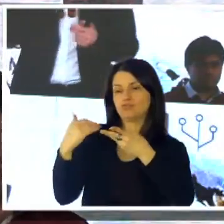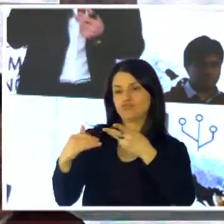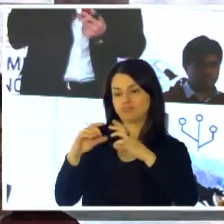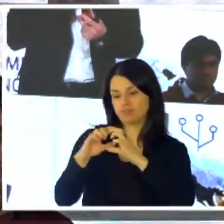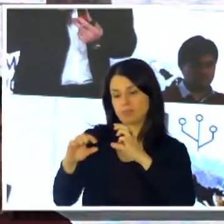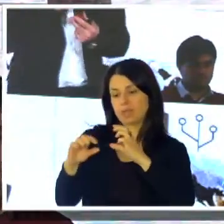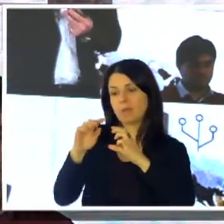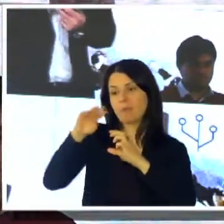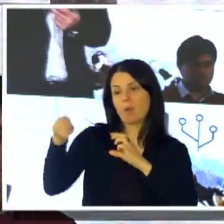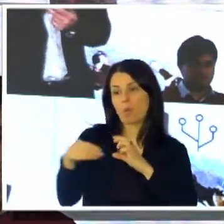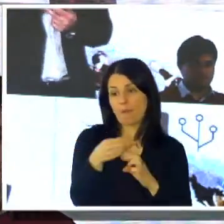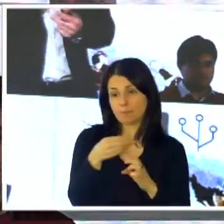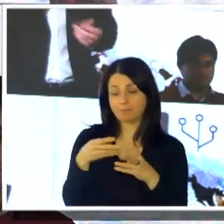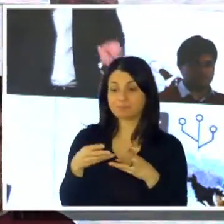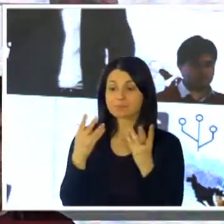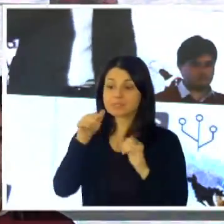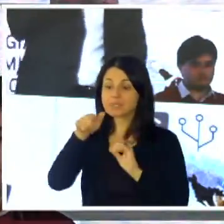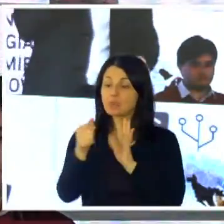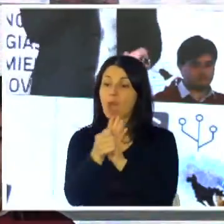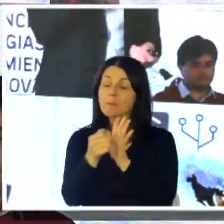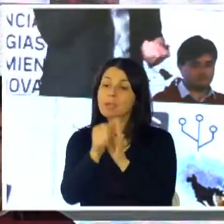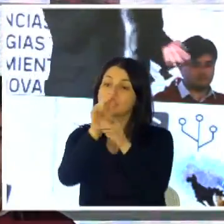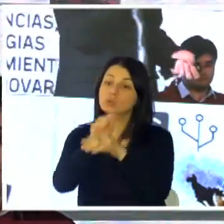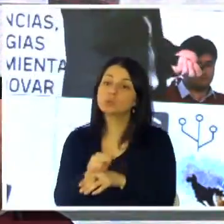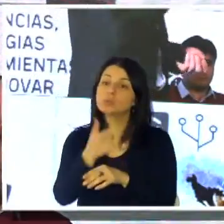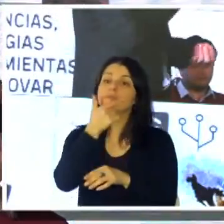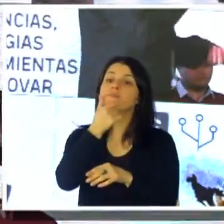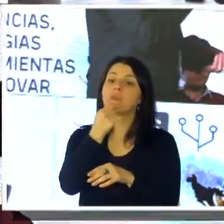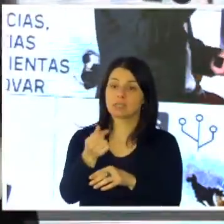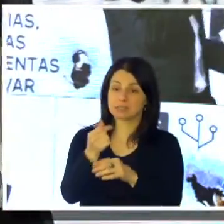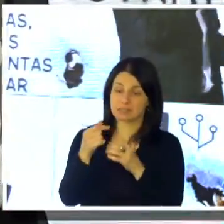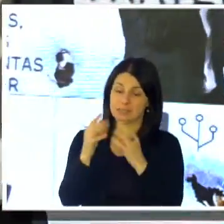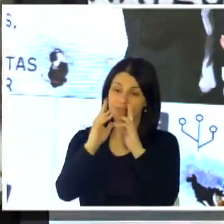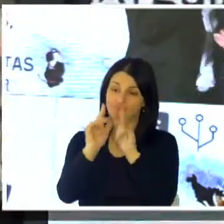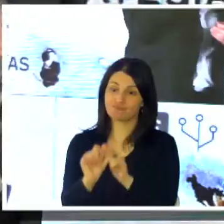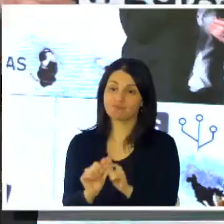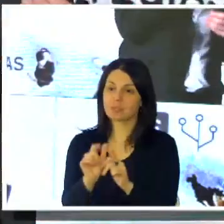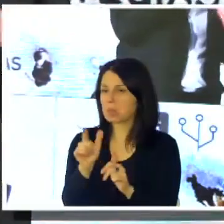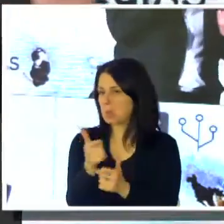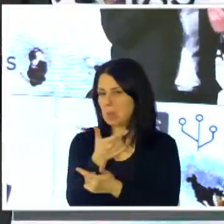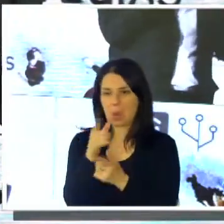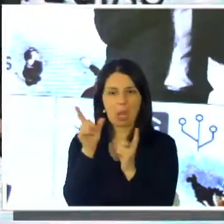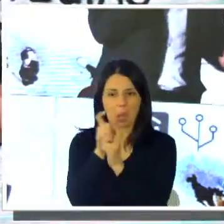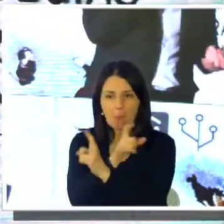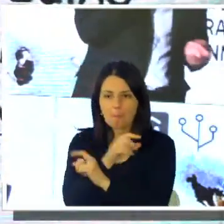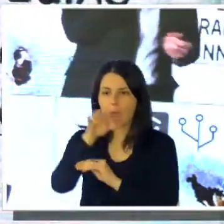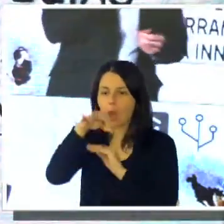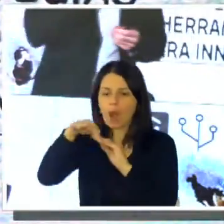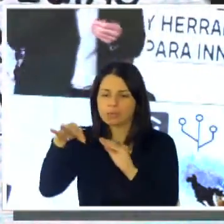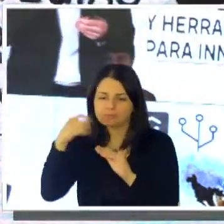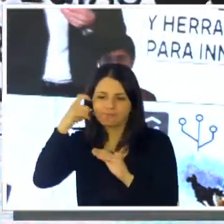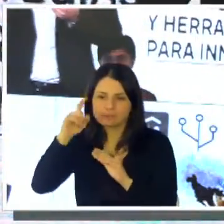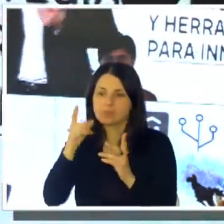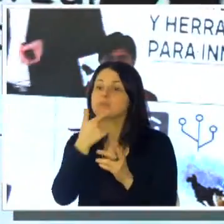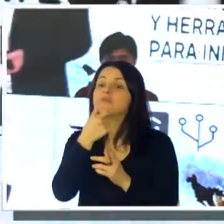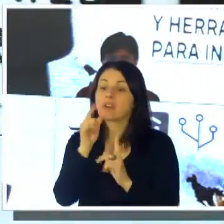En general, este tipo de aplicaciones son fáciles de codificar, no tienen ninguna complejidad arquitectónica, son